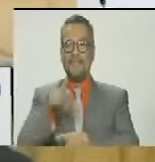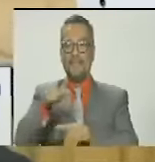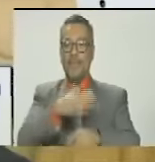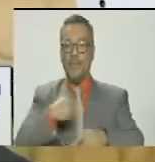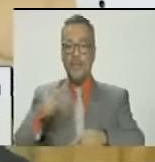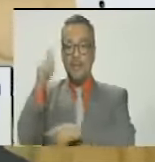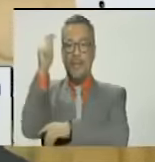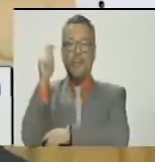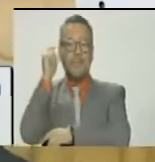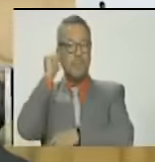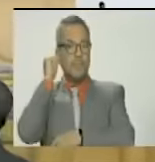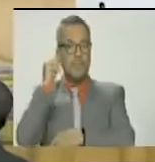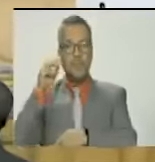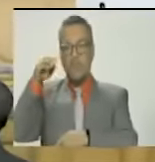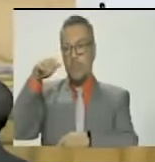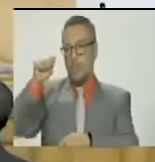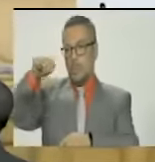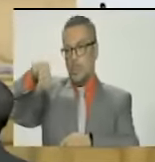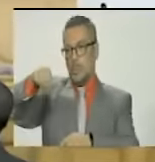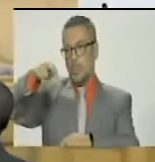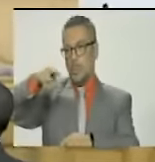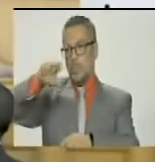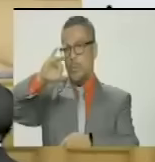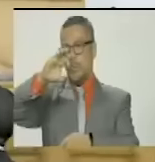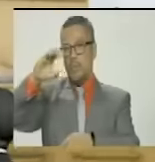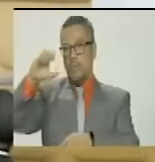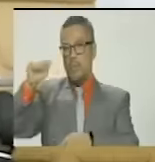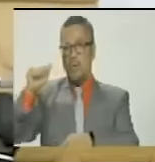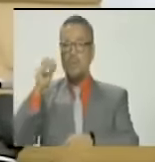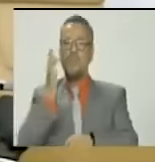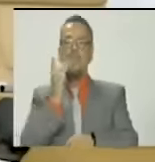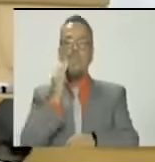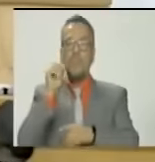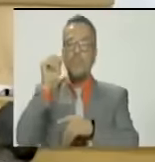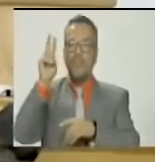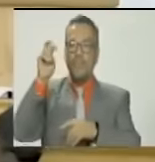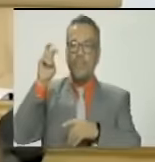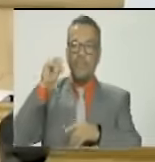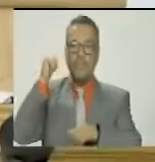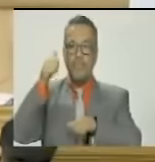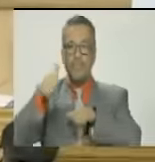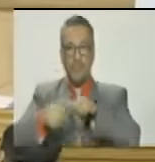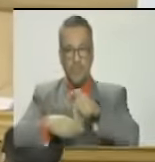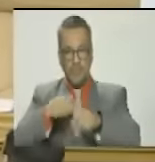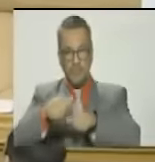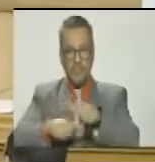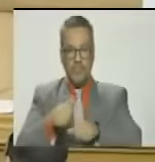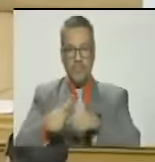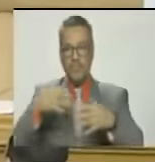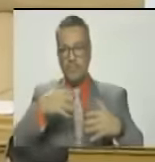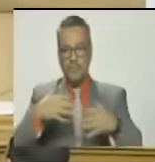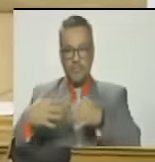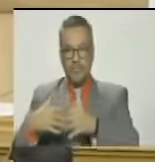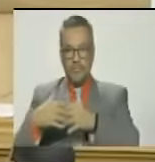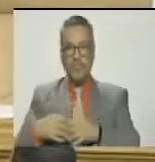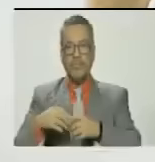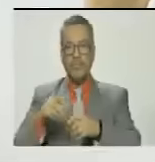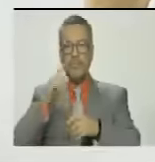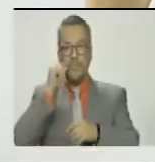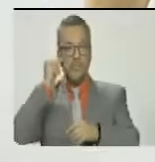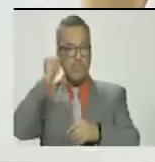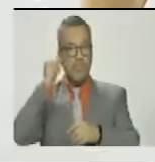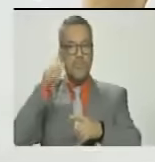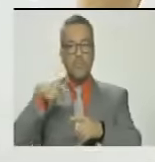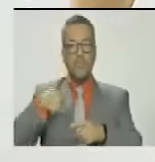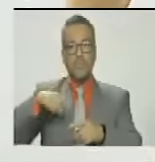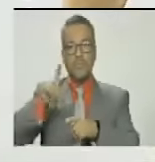Querida diputada América Pérez, ejemplo de las nuevas generaciones de luchadores y luchadoras